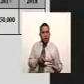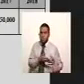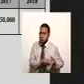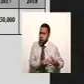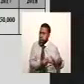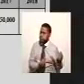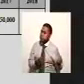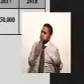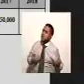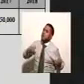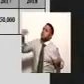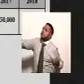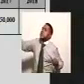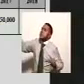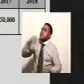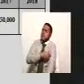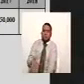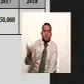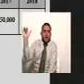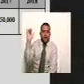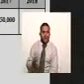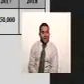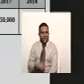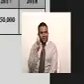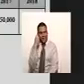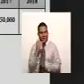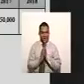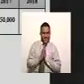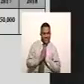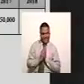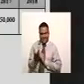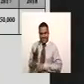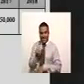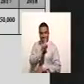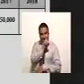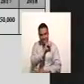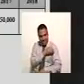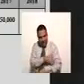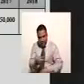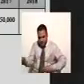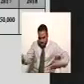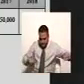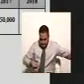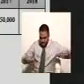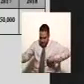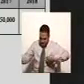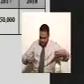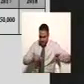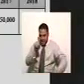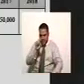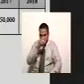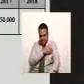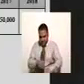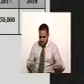adicionales, y el gobierno feliz porque iba llenando sus arcas. Pero el gobierno tenía la